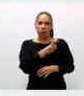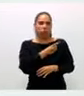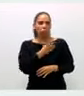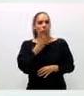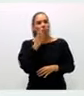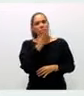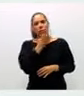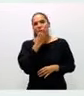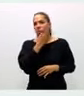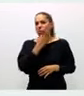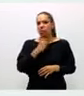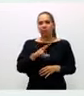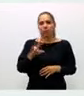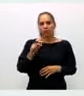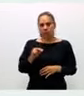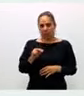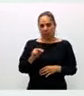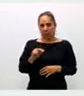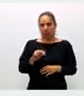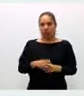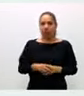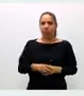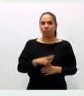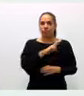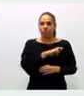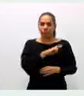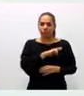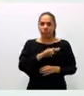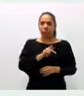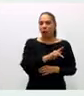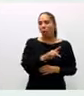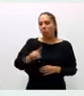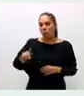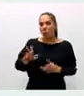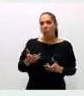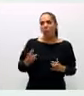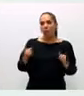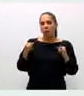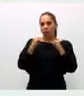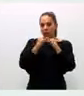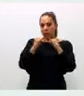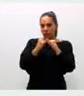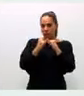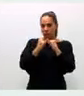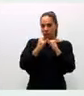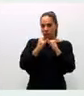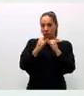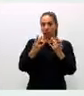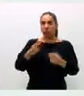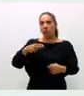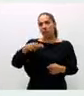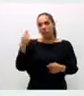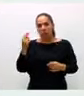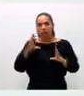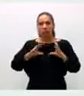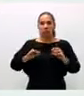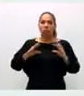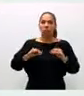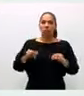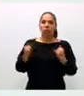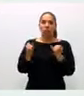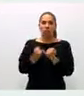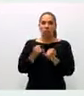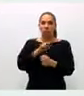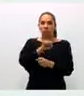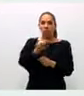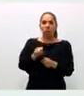privadas. Hay experiencias exitosas que tienen como común denominador que son